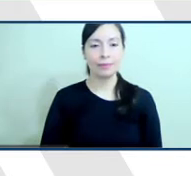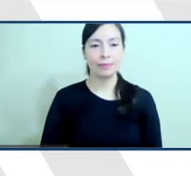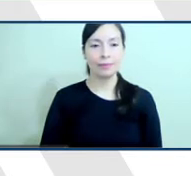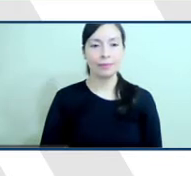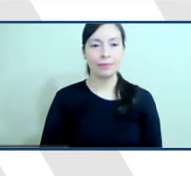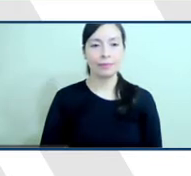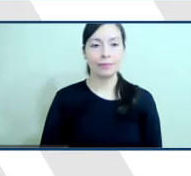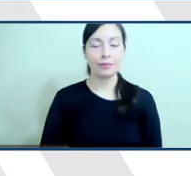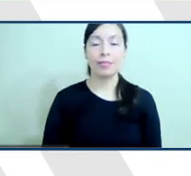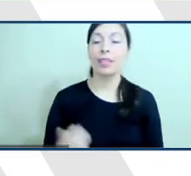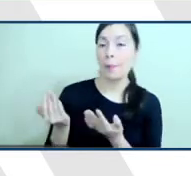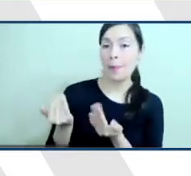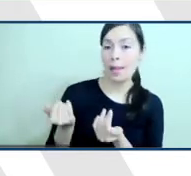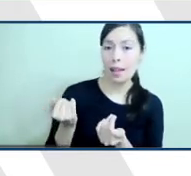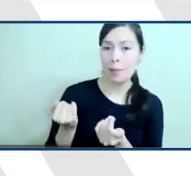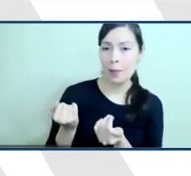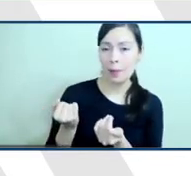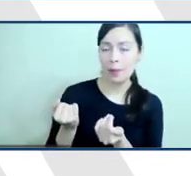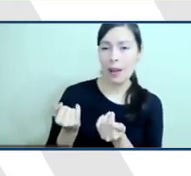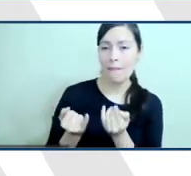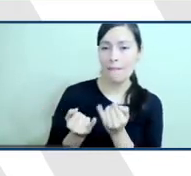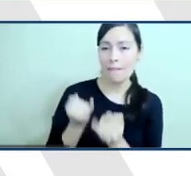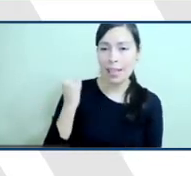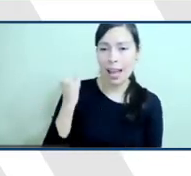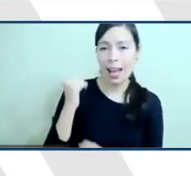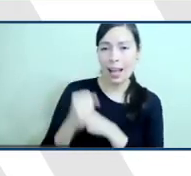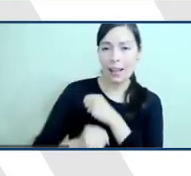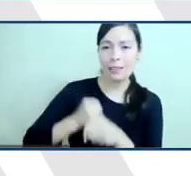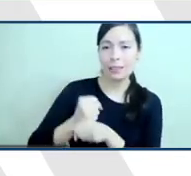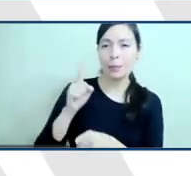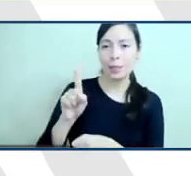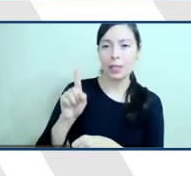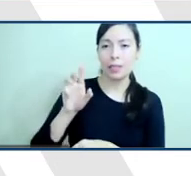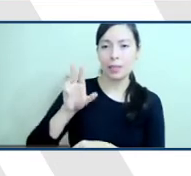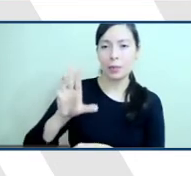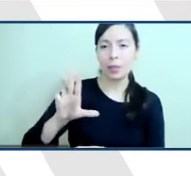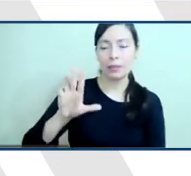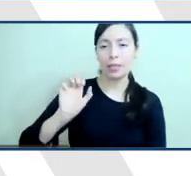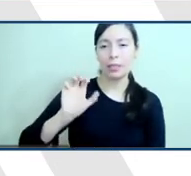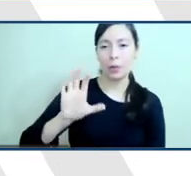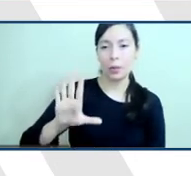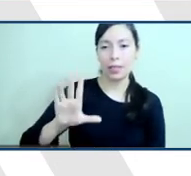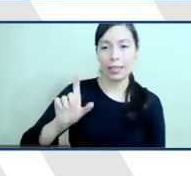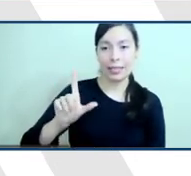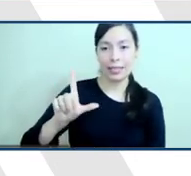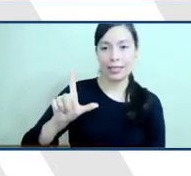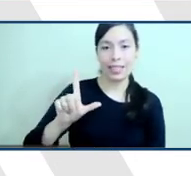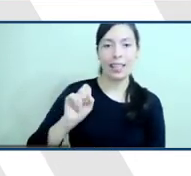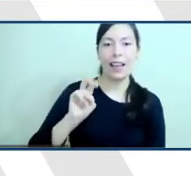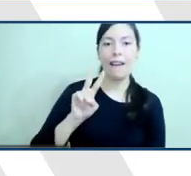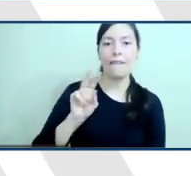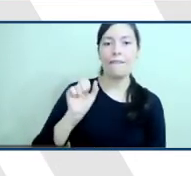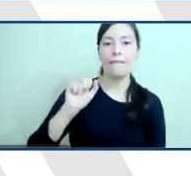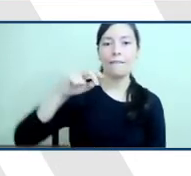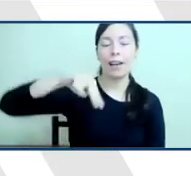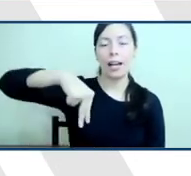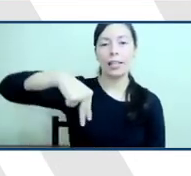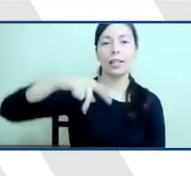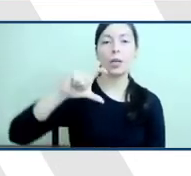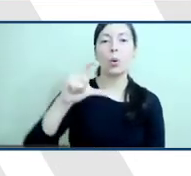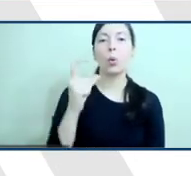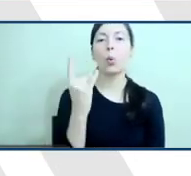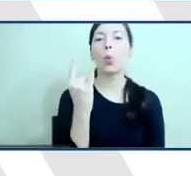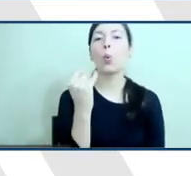Y esperábamos a fines del año 57 el Vanguard 1, que alcanzó a despegar